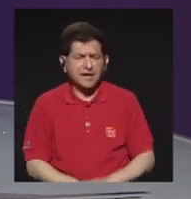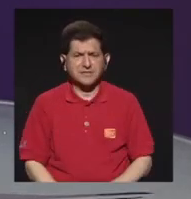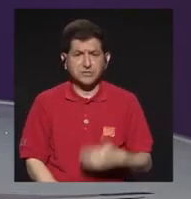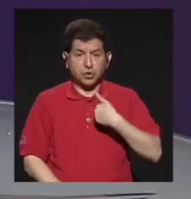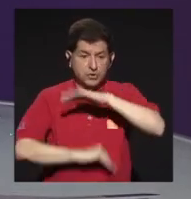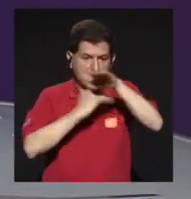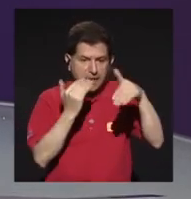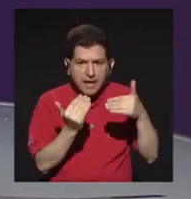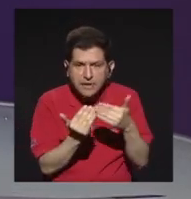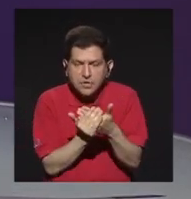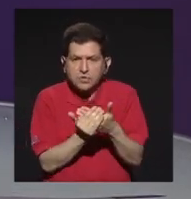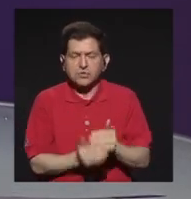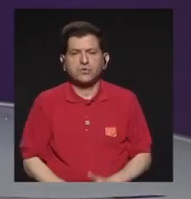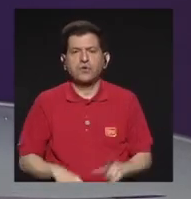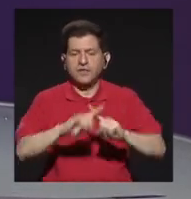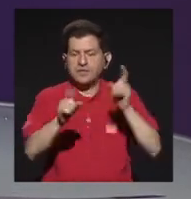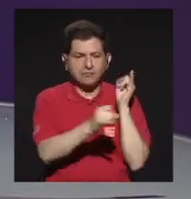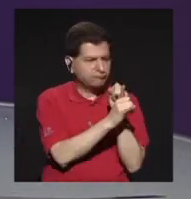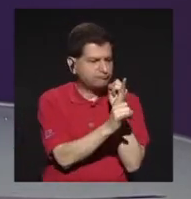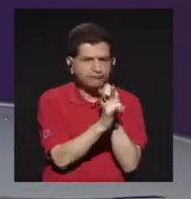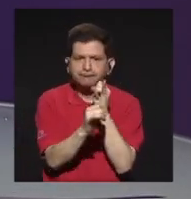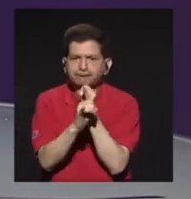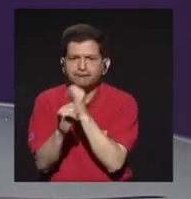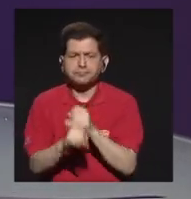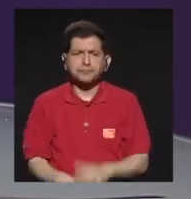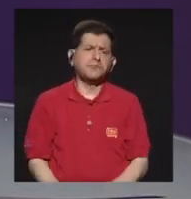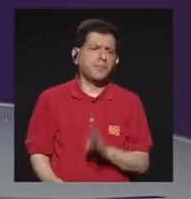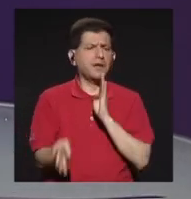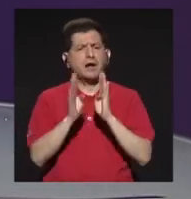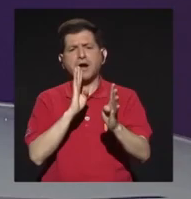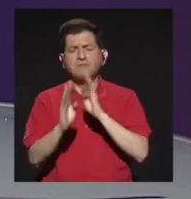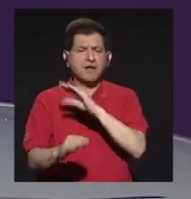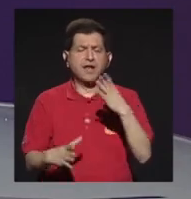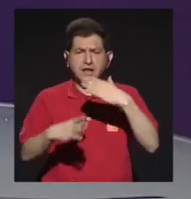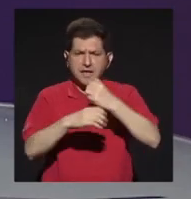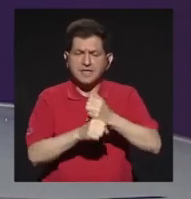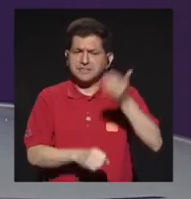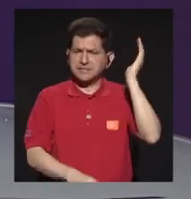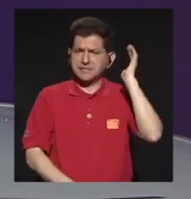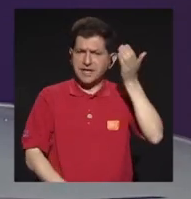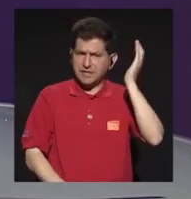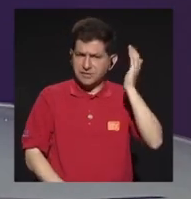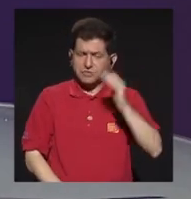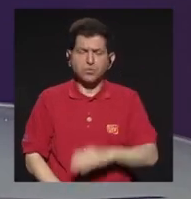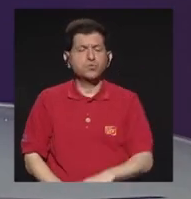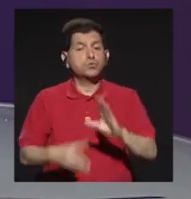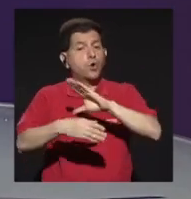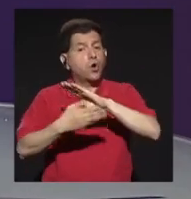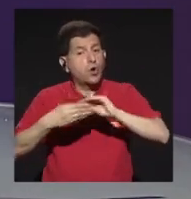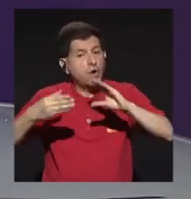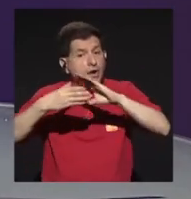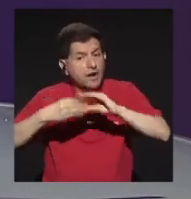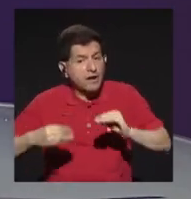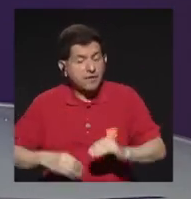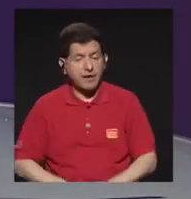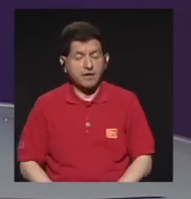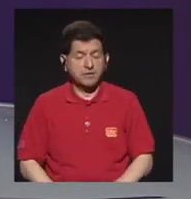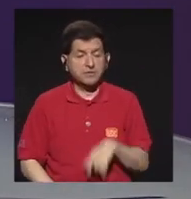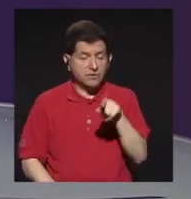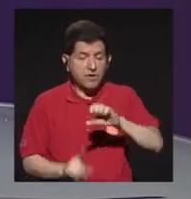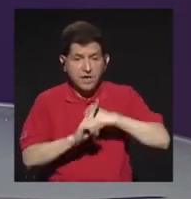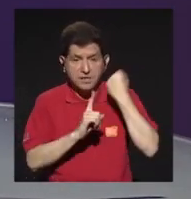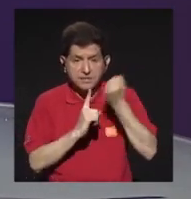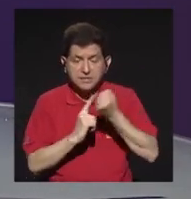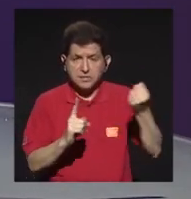había toda una serie de instituciones que hablaban y que hacían un discurso y una narración acerca de de